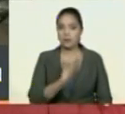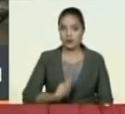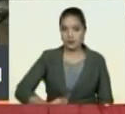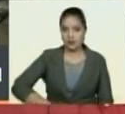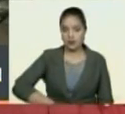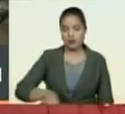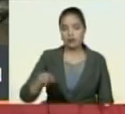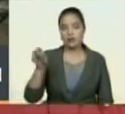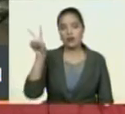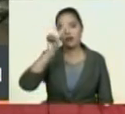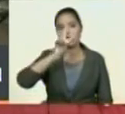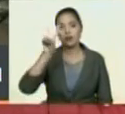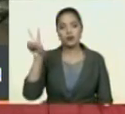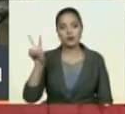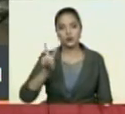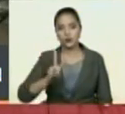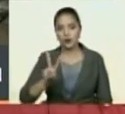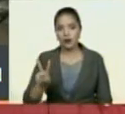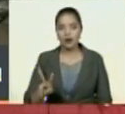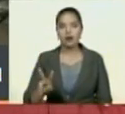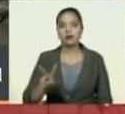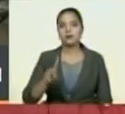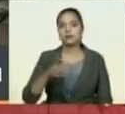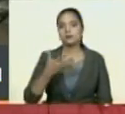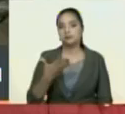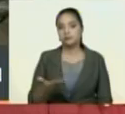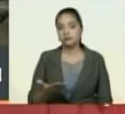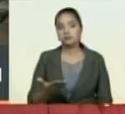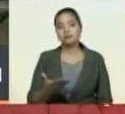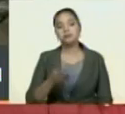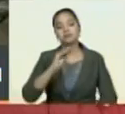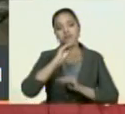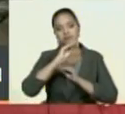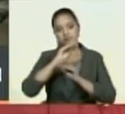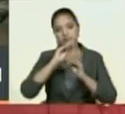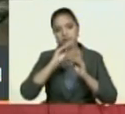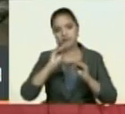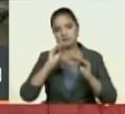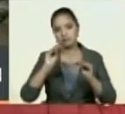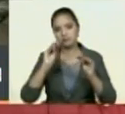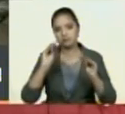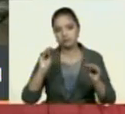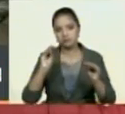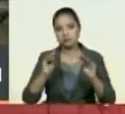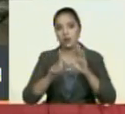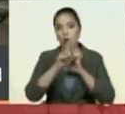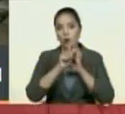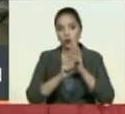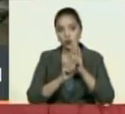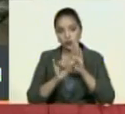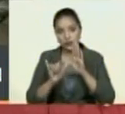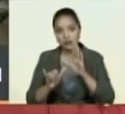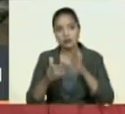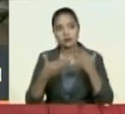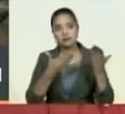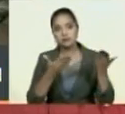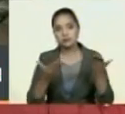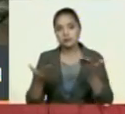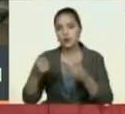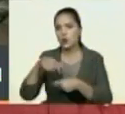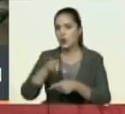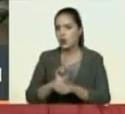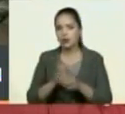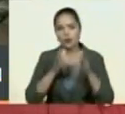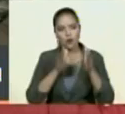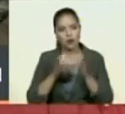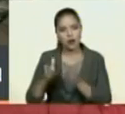constitucional de la República Bolivariana de Venezuela ha convocado una Asamblea Nacional Constituyente como único